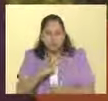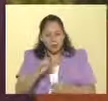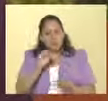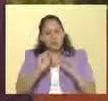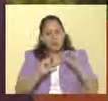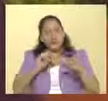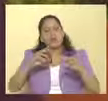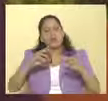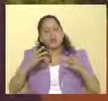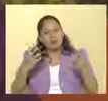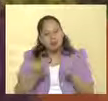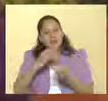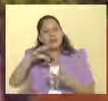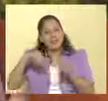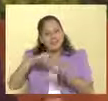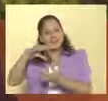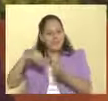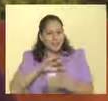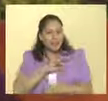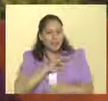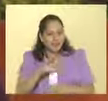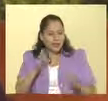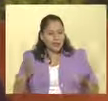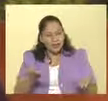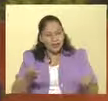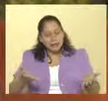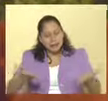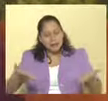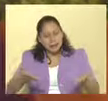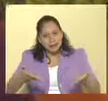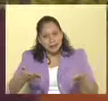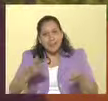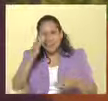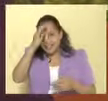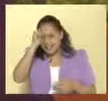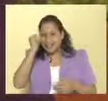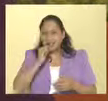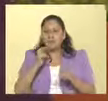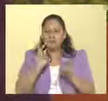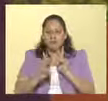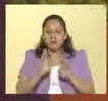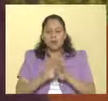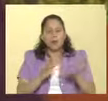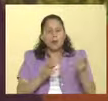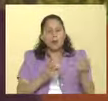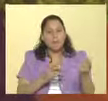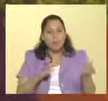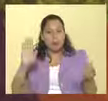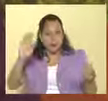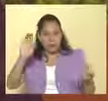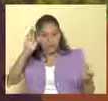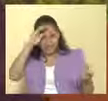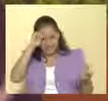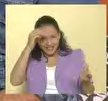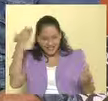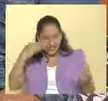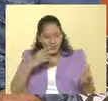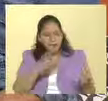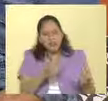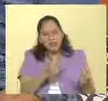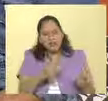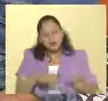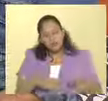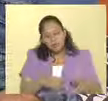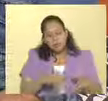dando como la convivencia poco a poco, los vamos acercando, vamos... ¿Recuerdan como cuando platicamos cómo acercar al perro y al bebé? Más o menos lo